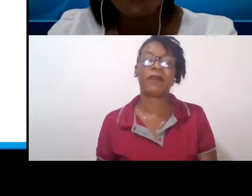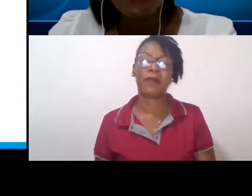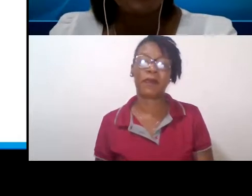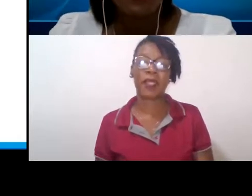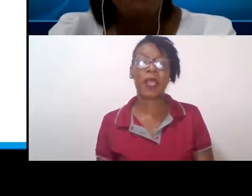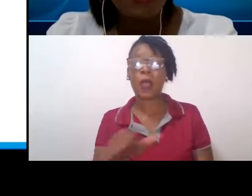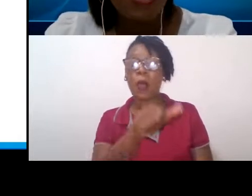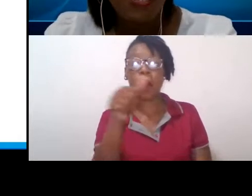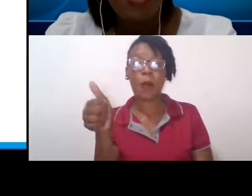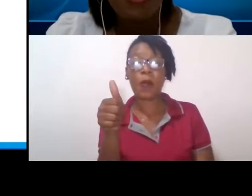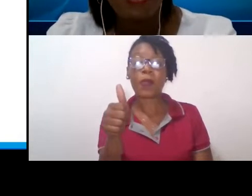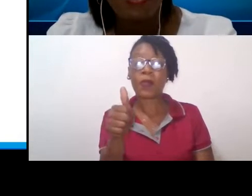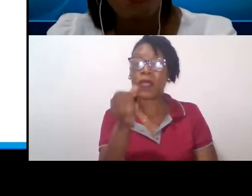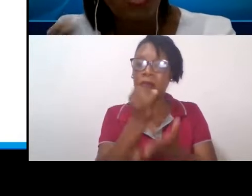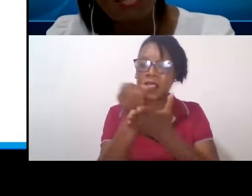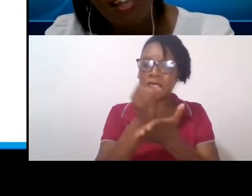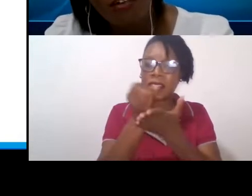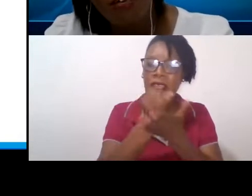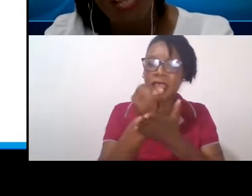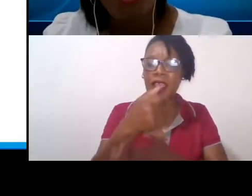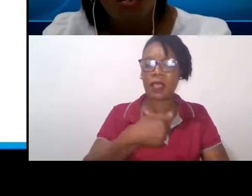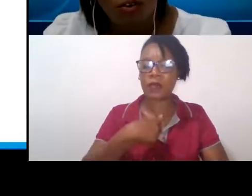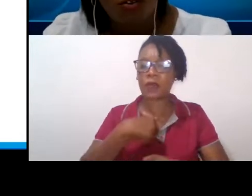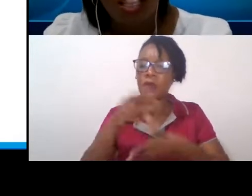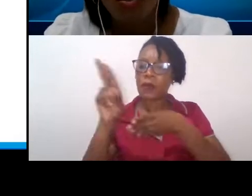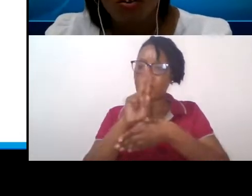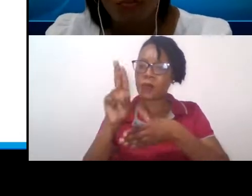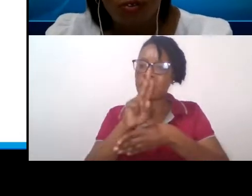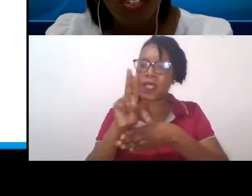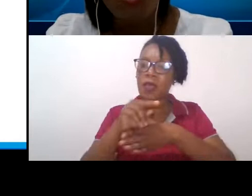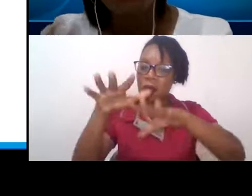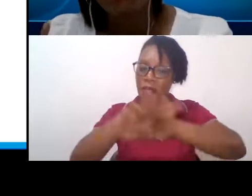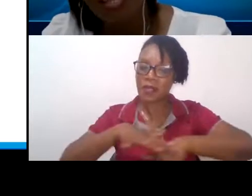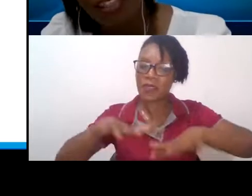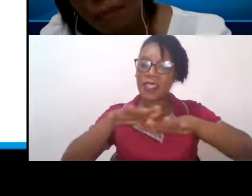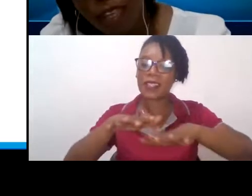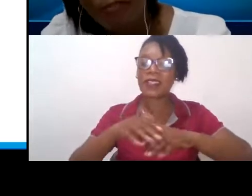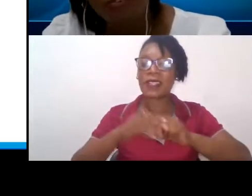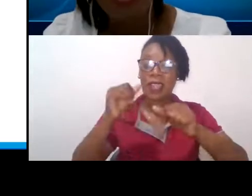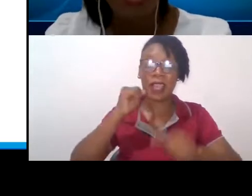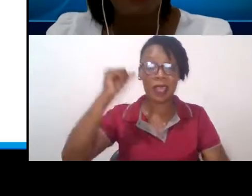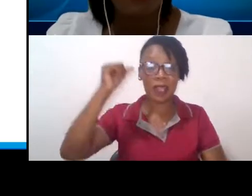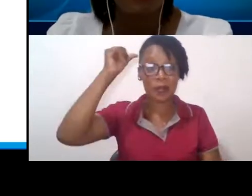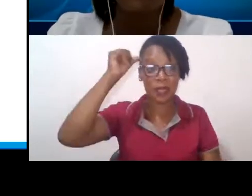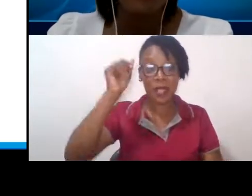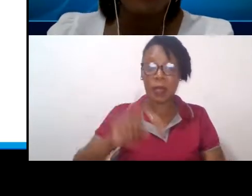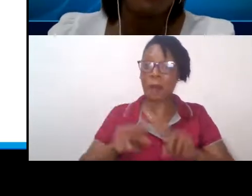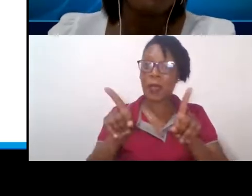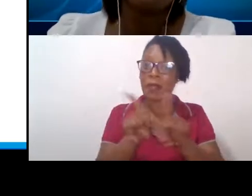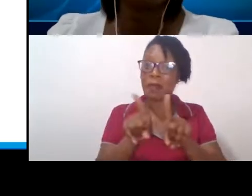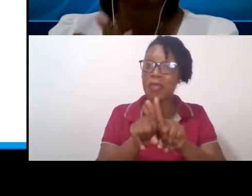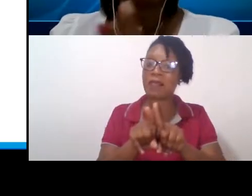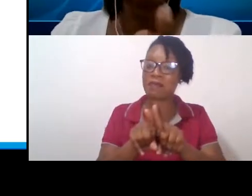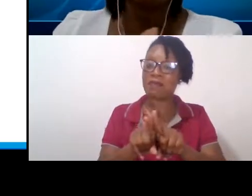Otro recurso que investigué y que he utilizado en otro contexto con personas adultas, pero que también funciona con ellos, es